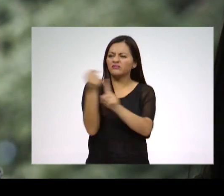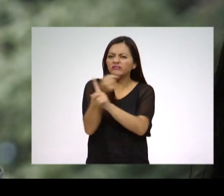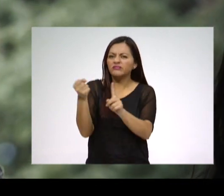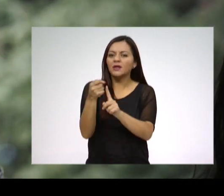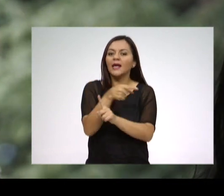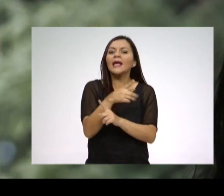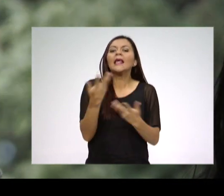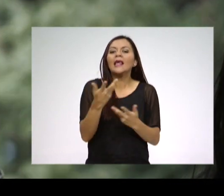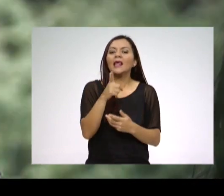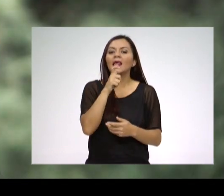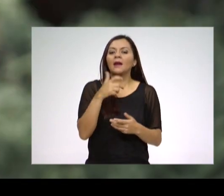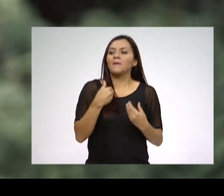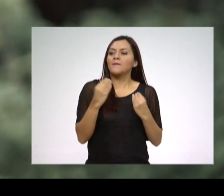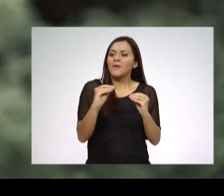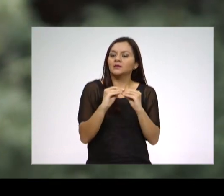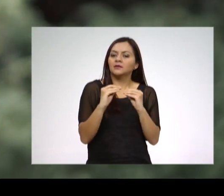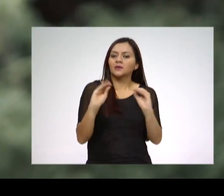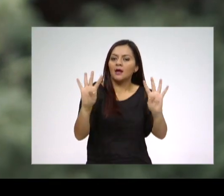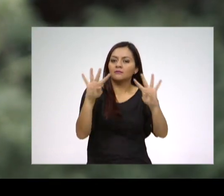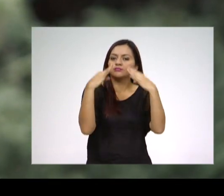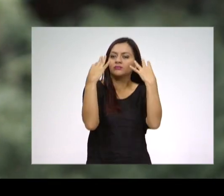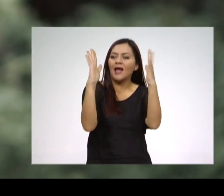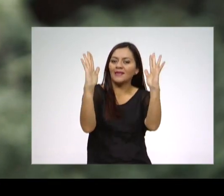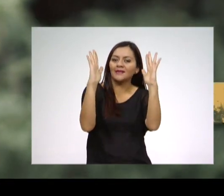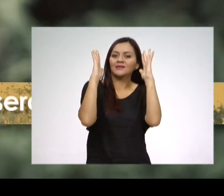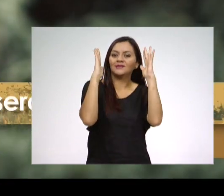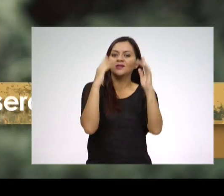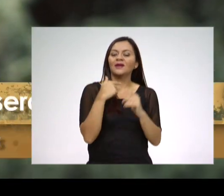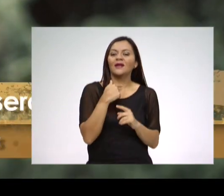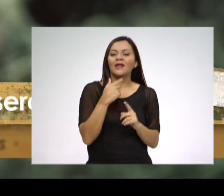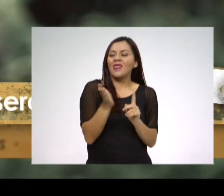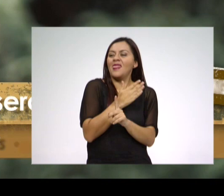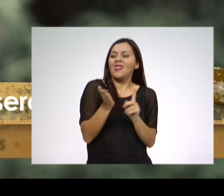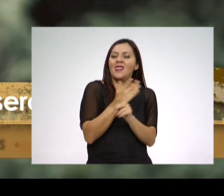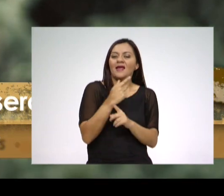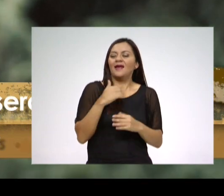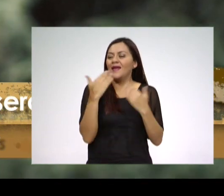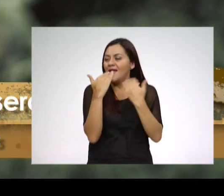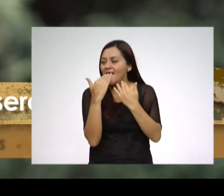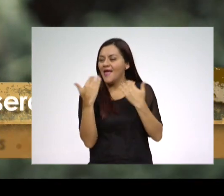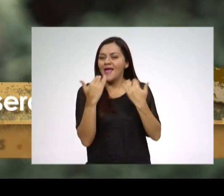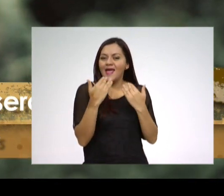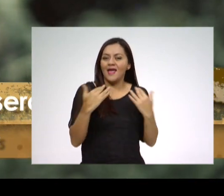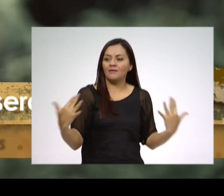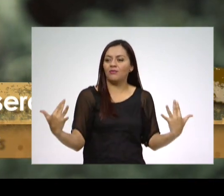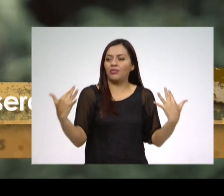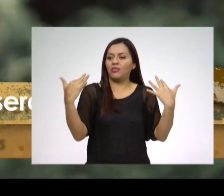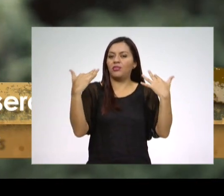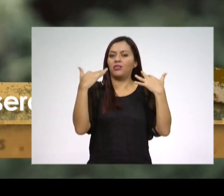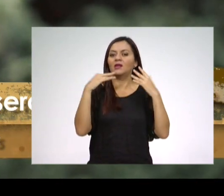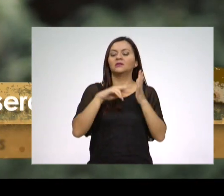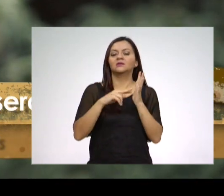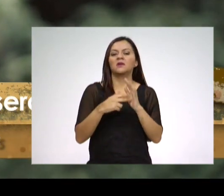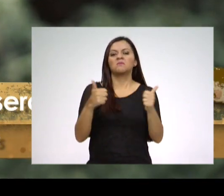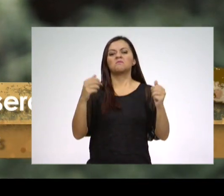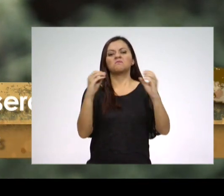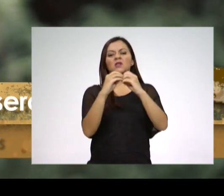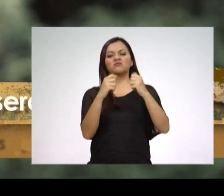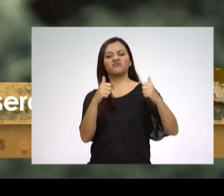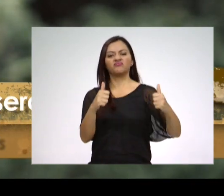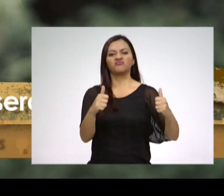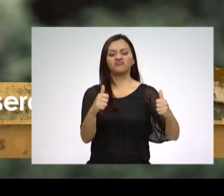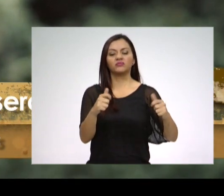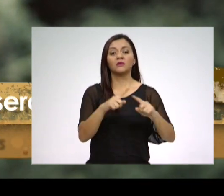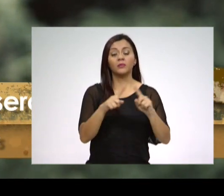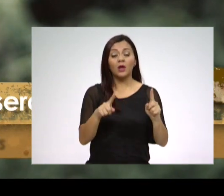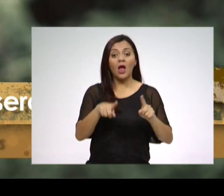alguien, digamos, popular. Como todos se ríen, todos también se burlan de él, cuando él se burla, piensa que eso lo va a hacer más popular. Y